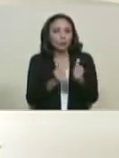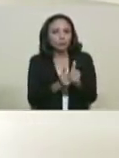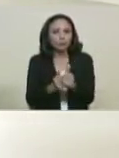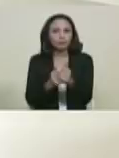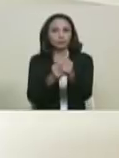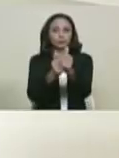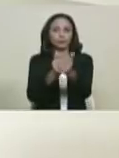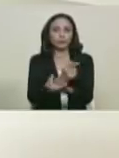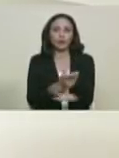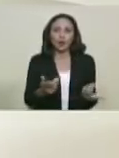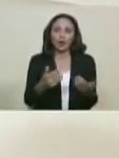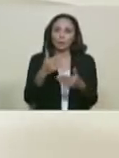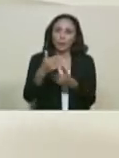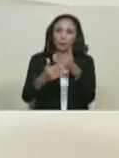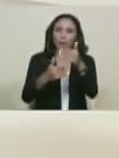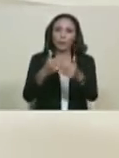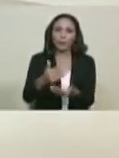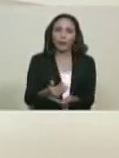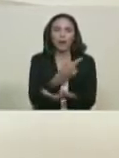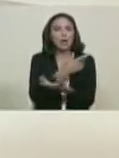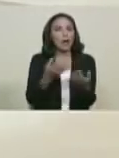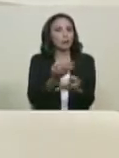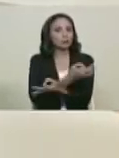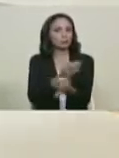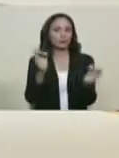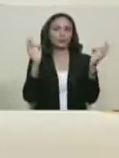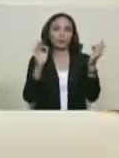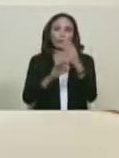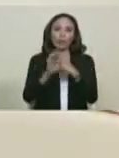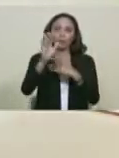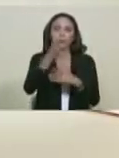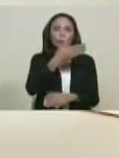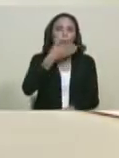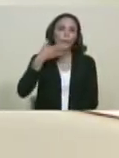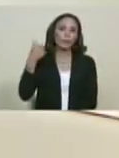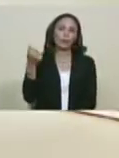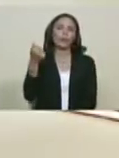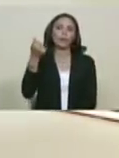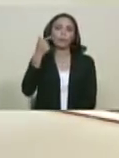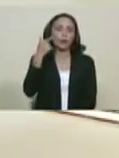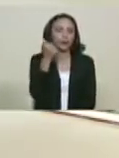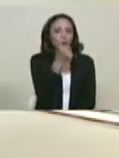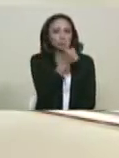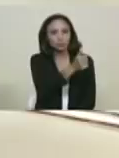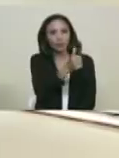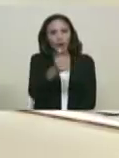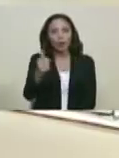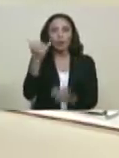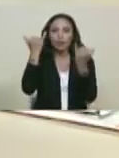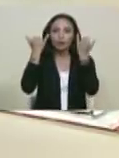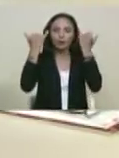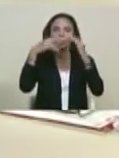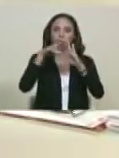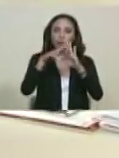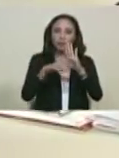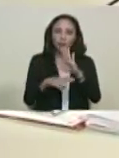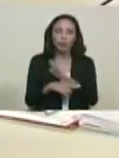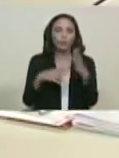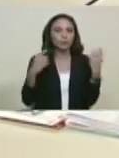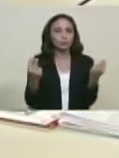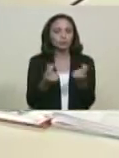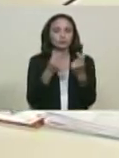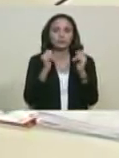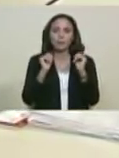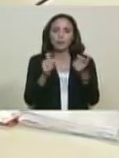y se garantice el éxito y la victoria de cada una de las acciones que se van a activar a